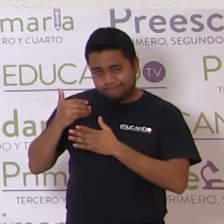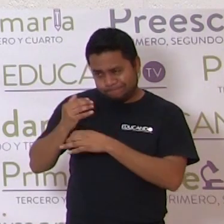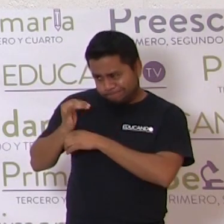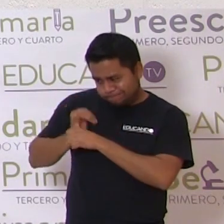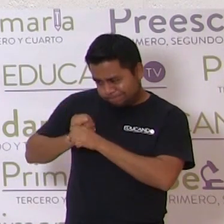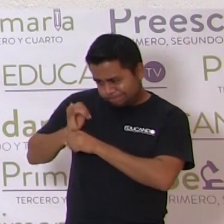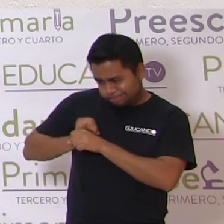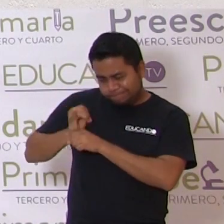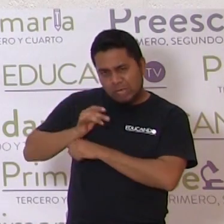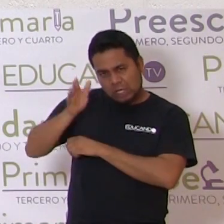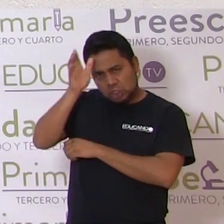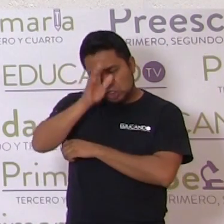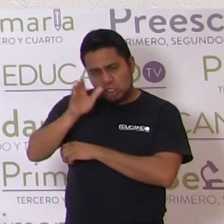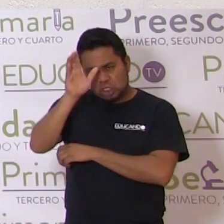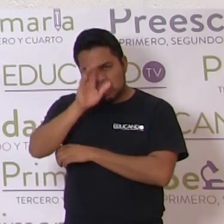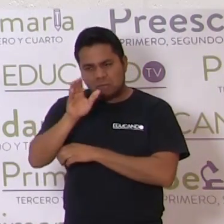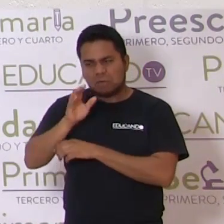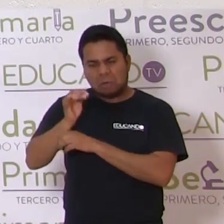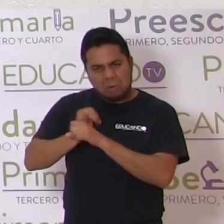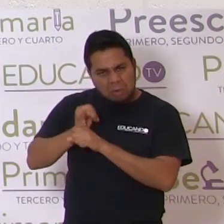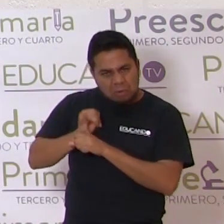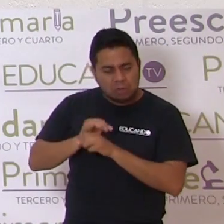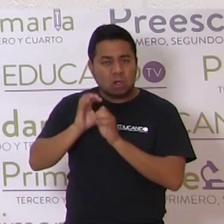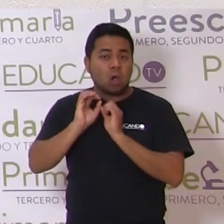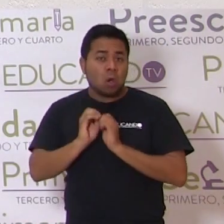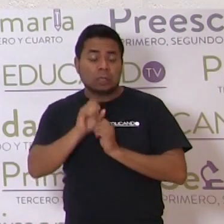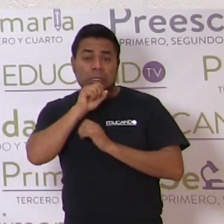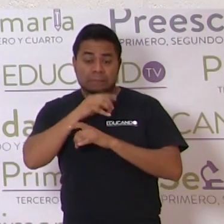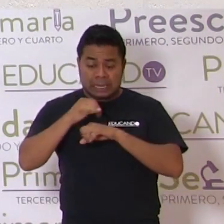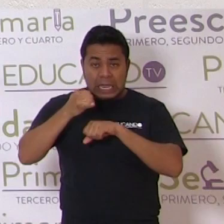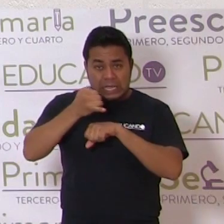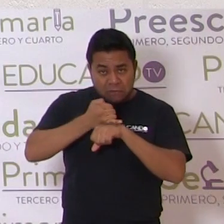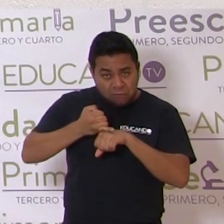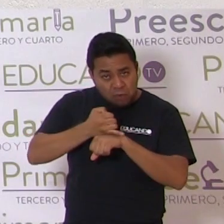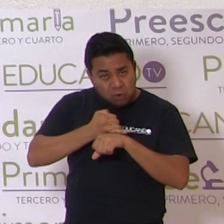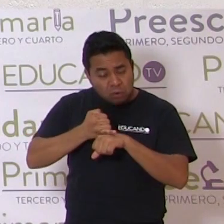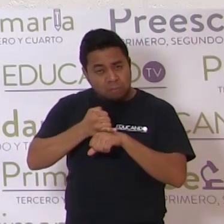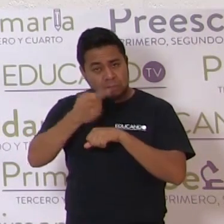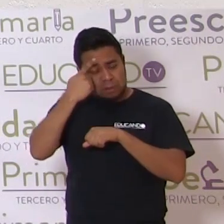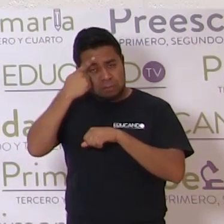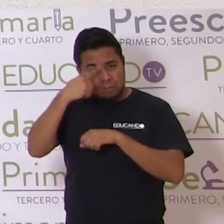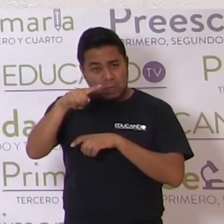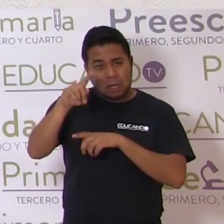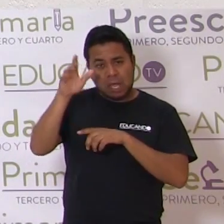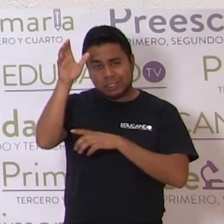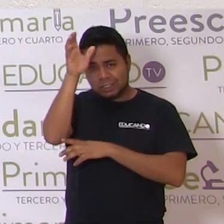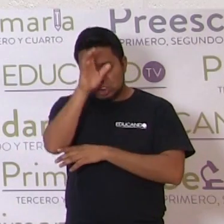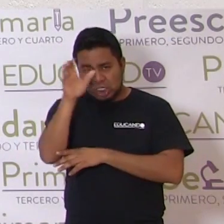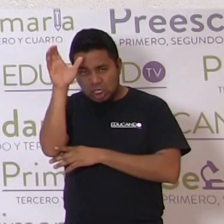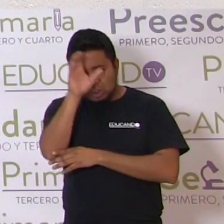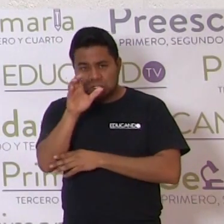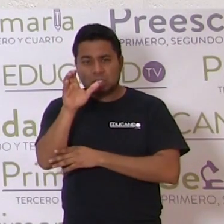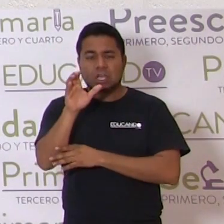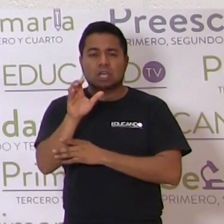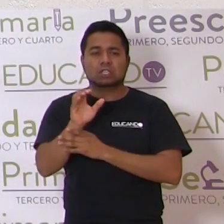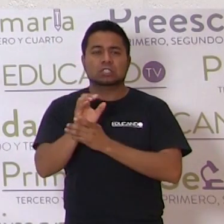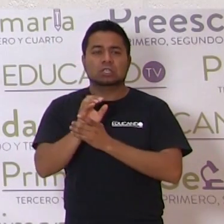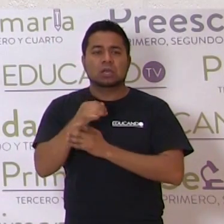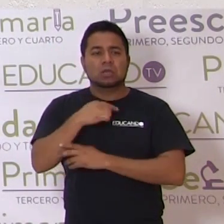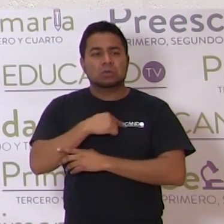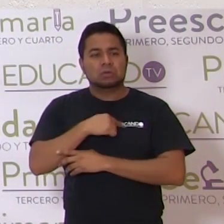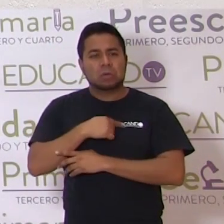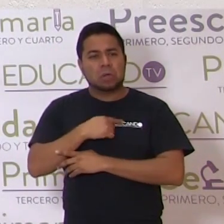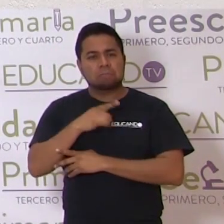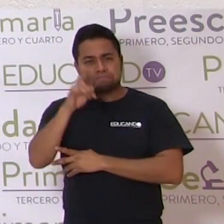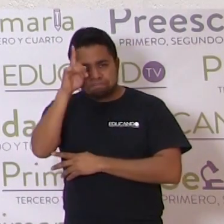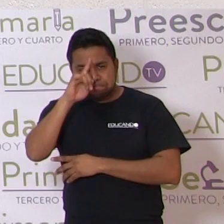científico o un informe de tipo científico de ciencias. Y yo sugiero